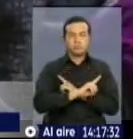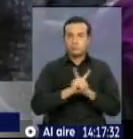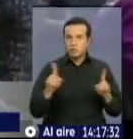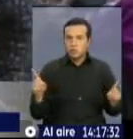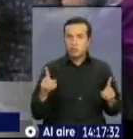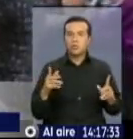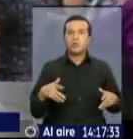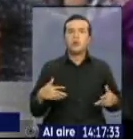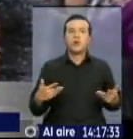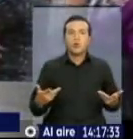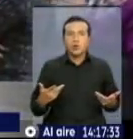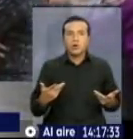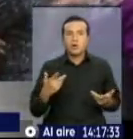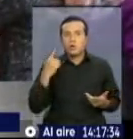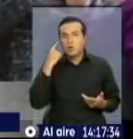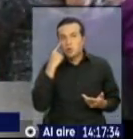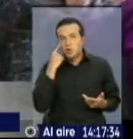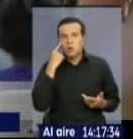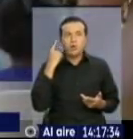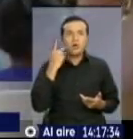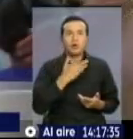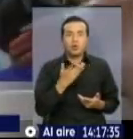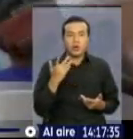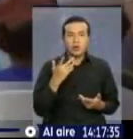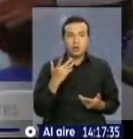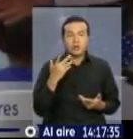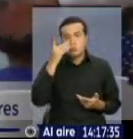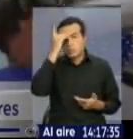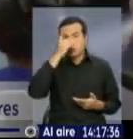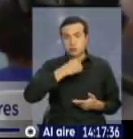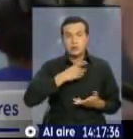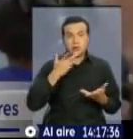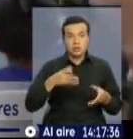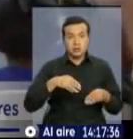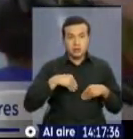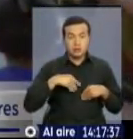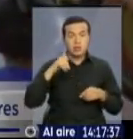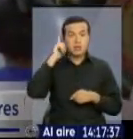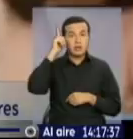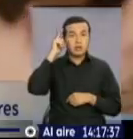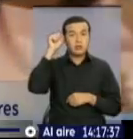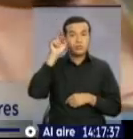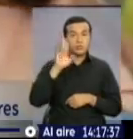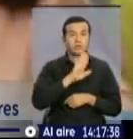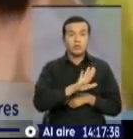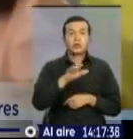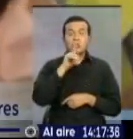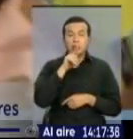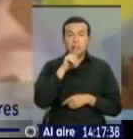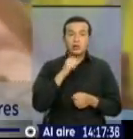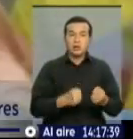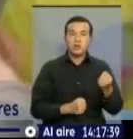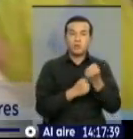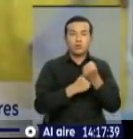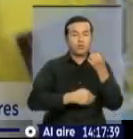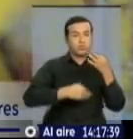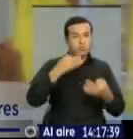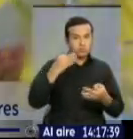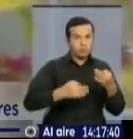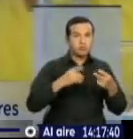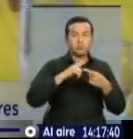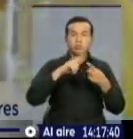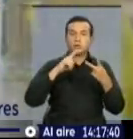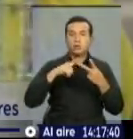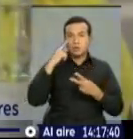no permitiremos interpretaciones forzosas. Entre las resoluciones adoptadas por las lideresas del sur están fortalecer el sistema judicial y